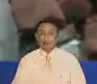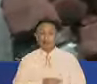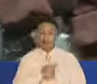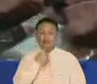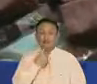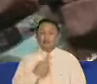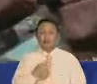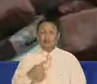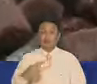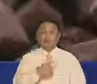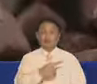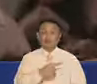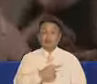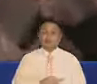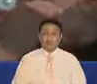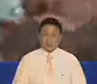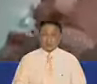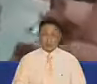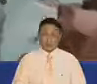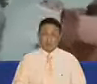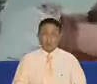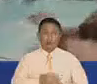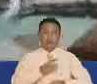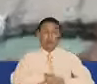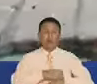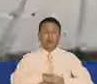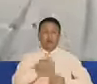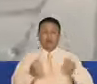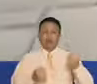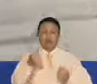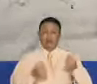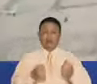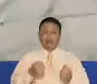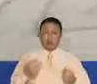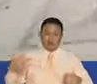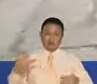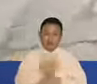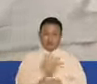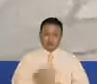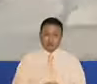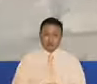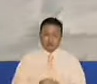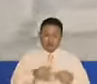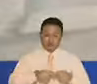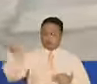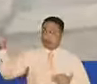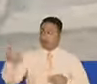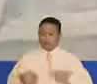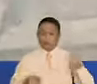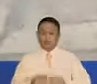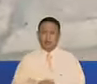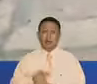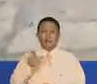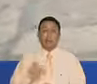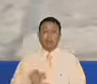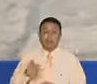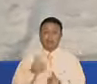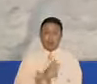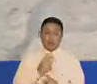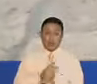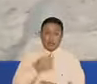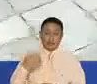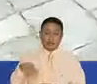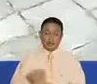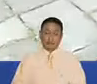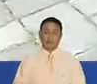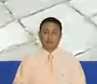los adoquines en algunas ocasiones, debido a la velocidad de los vehículos, se han convertido en proyectiles que amenazan la integridad de los